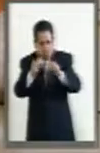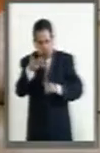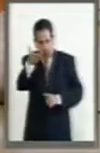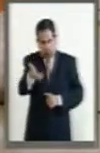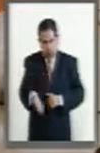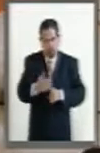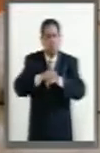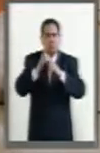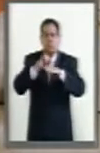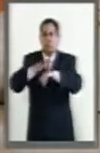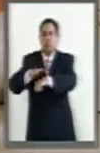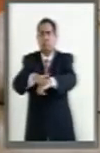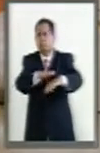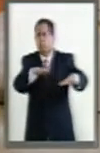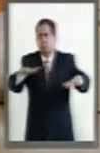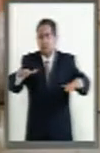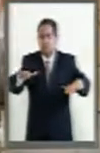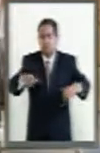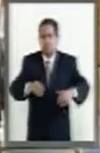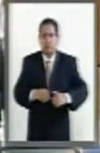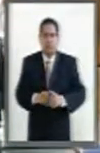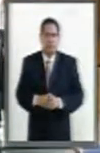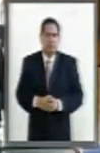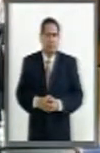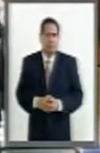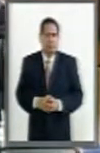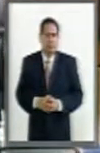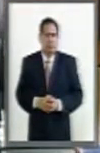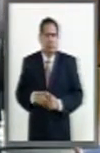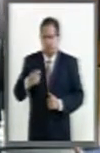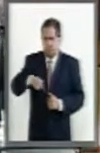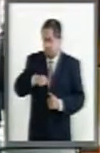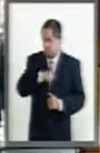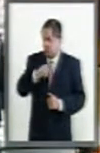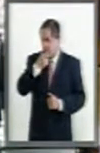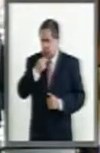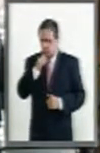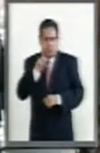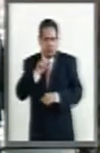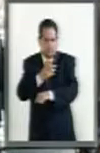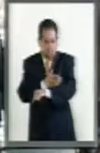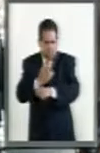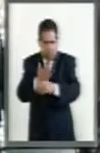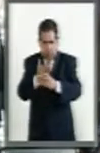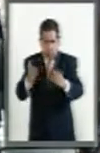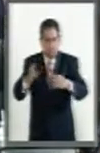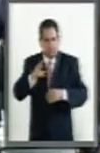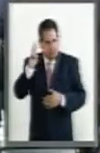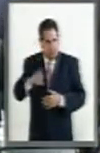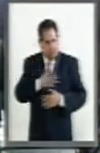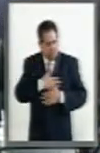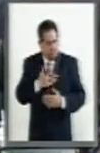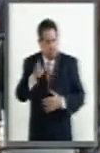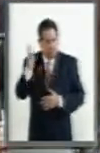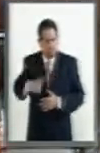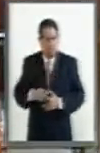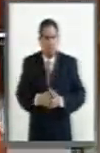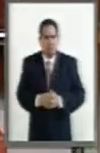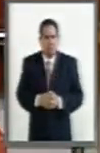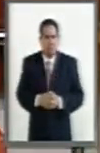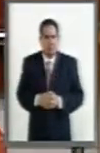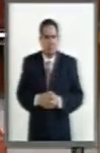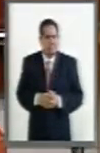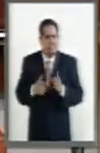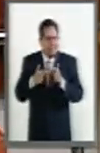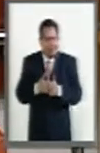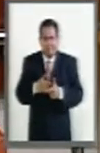en turno. Con esta acción, compañeras y compañeros, fraternalmente les digo, seguir